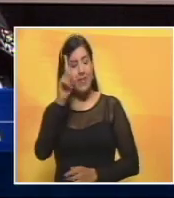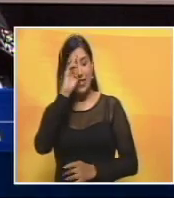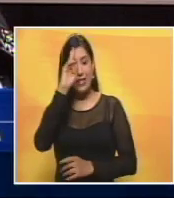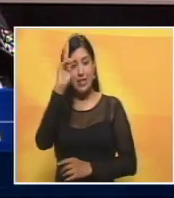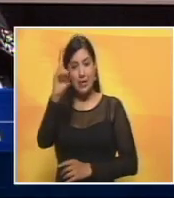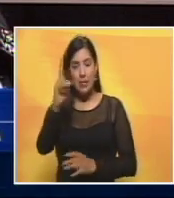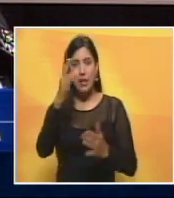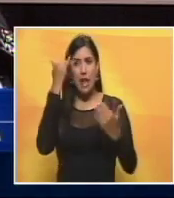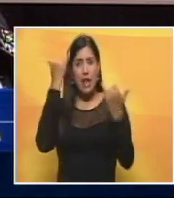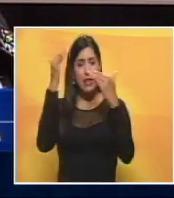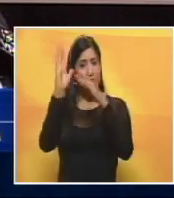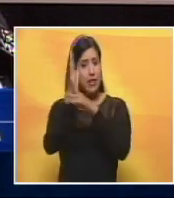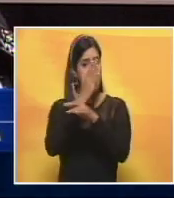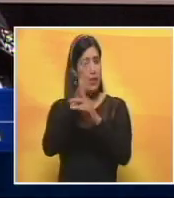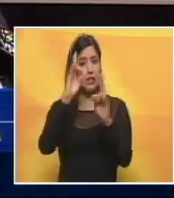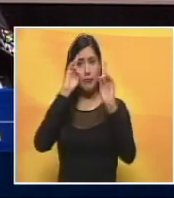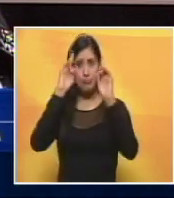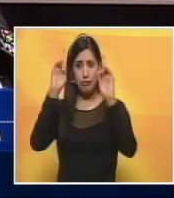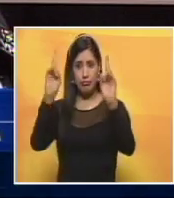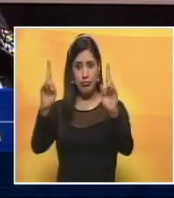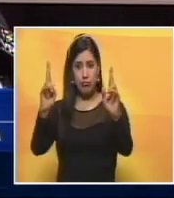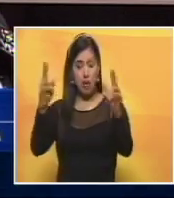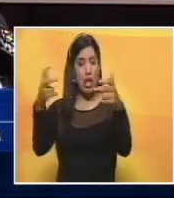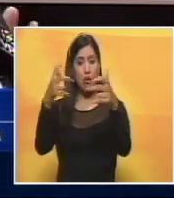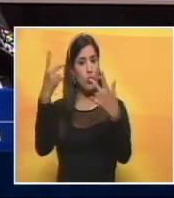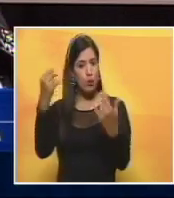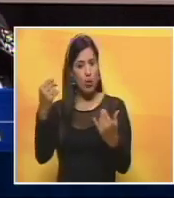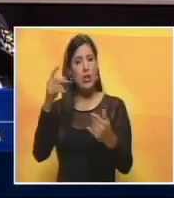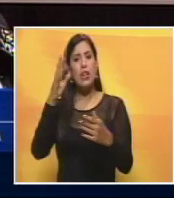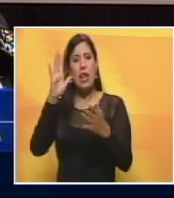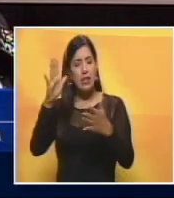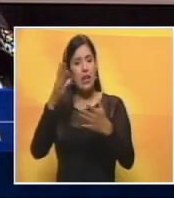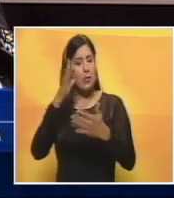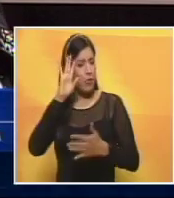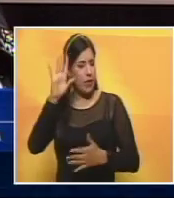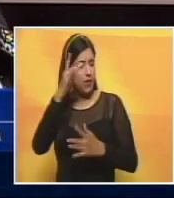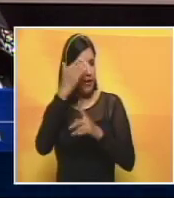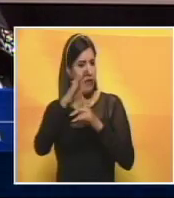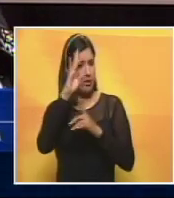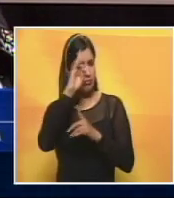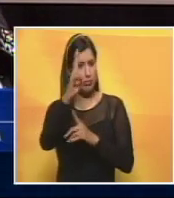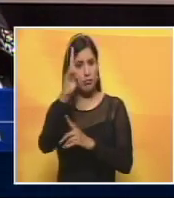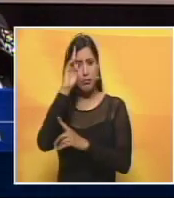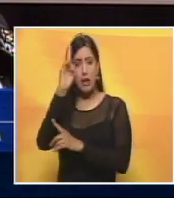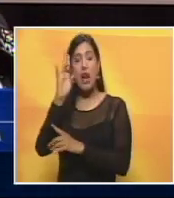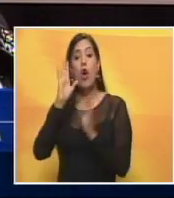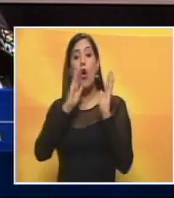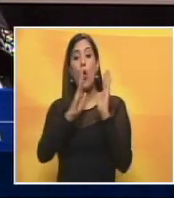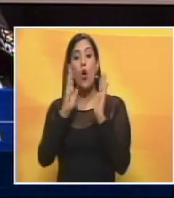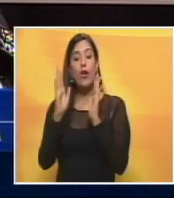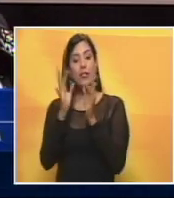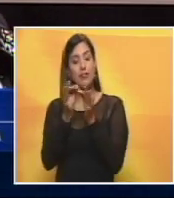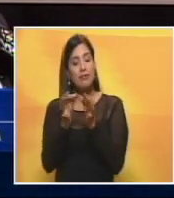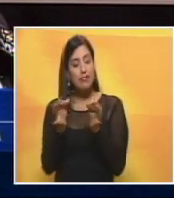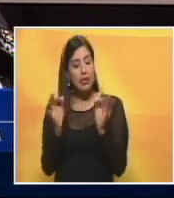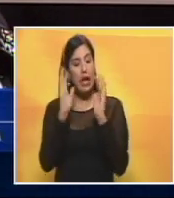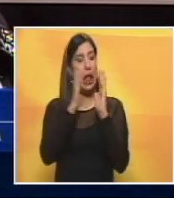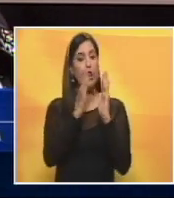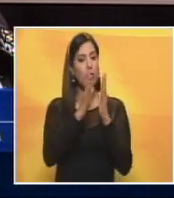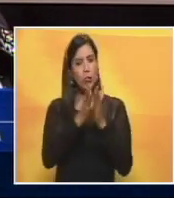respetando la pluralidad y el pluralismo, íncito a ella, organizado de una manera